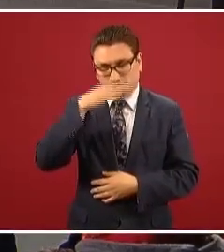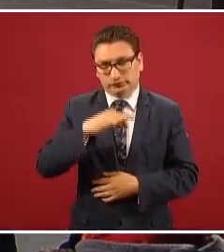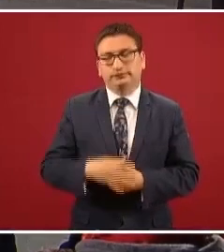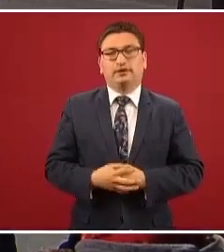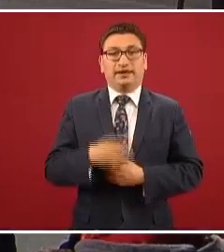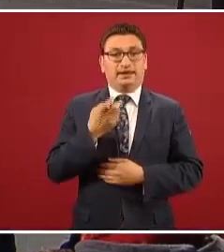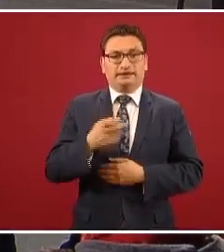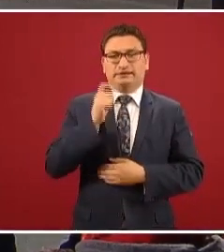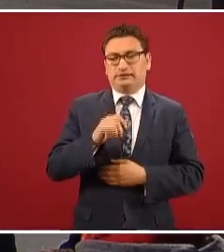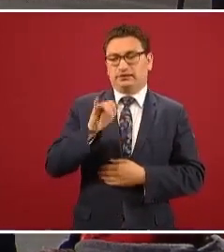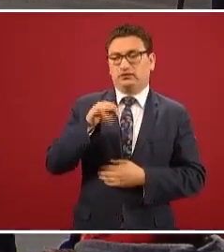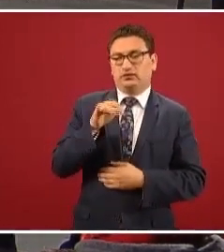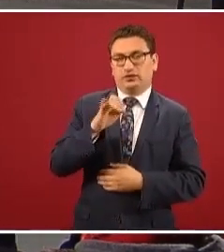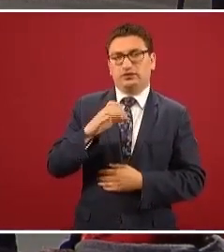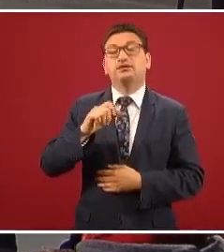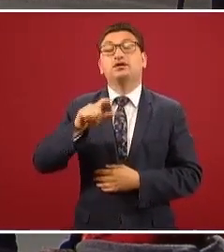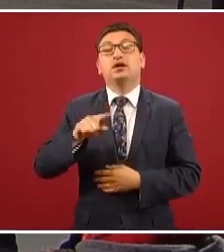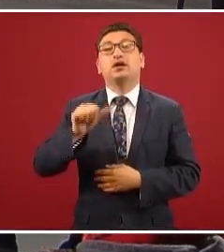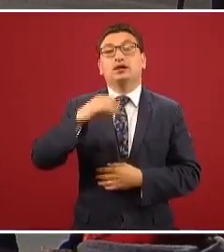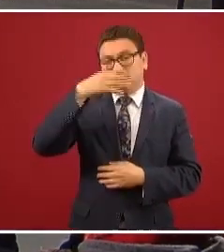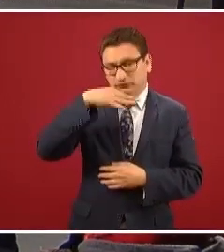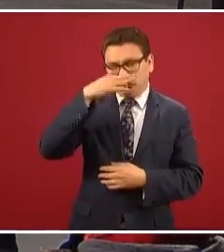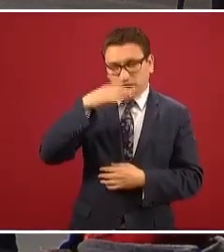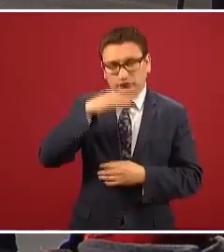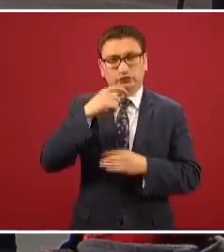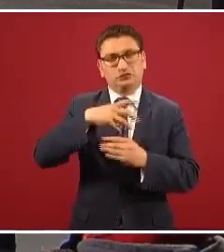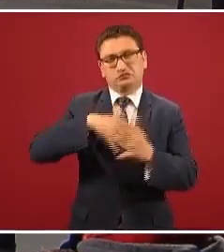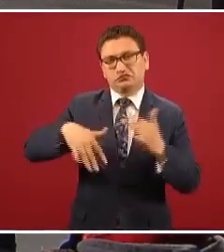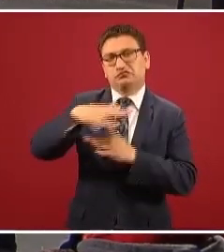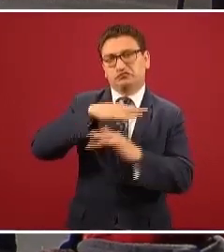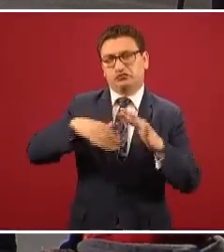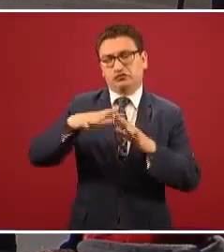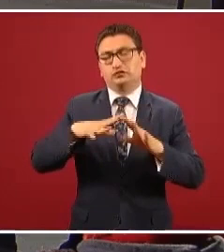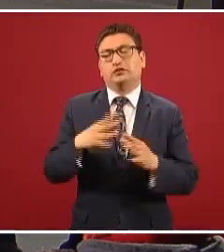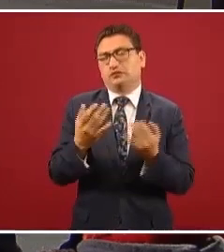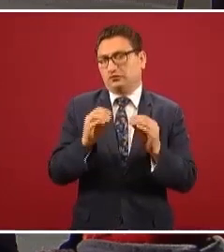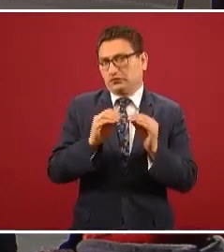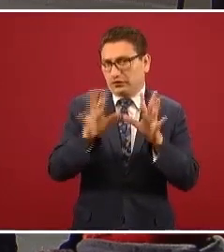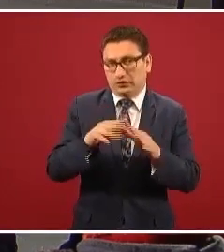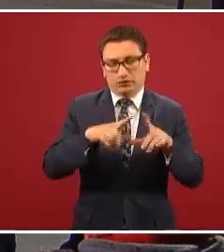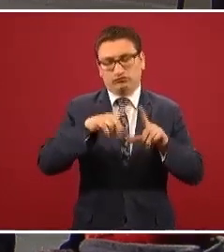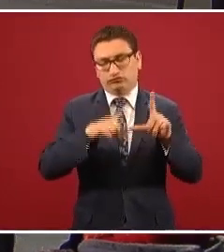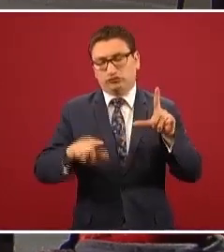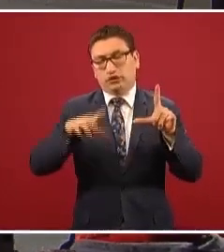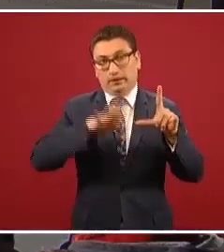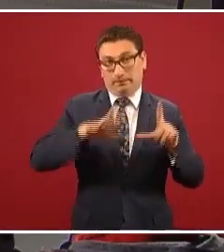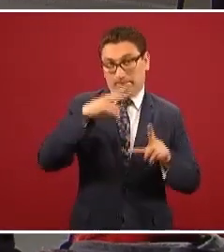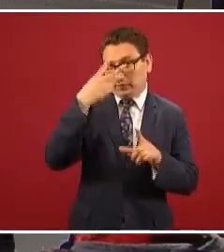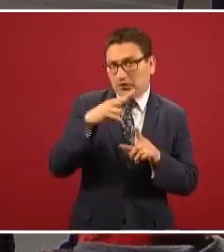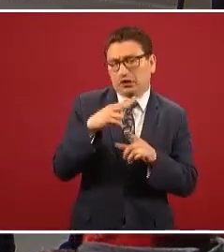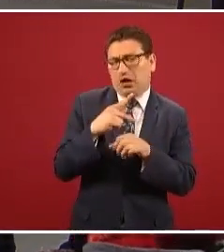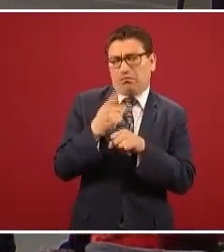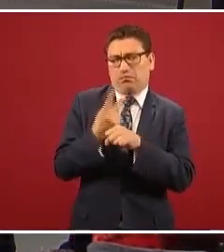influenza es una enfermedad endémica, es una enfermedad que circula continuamente en el hemisferio norte, desde luego incluido México, por lo tanto no existe